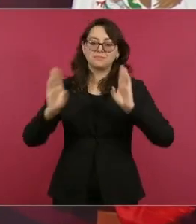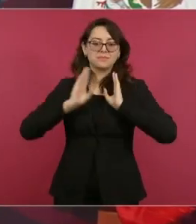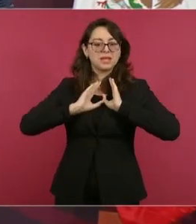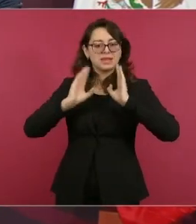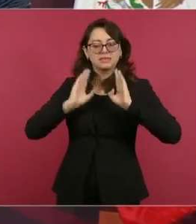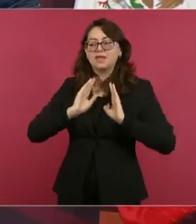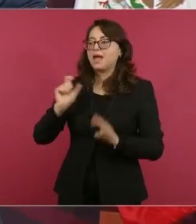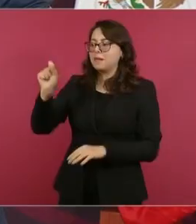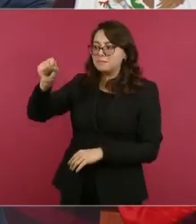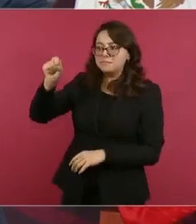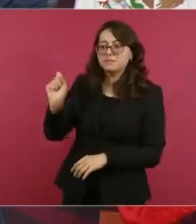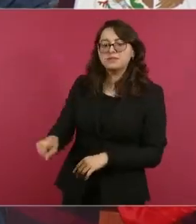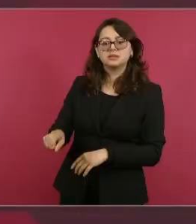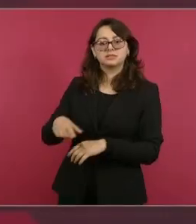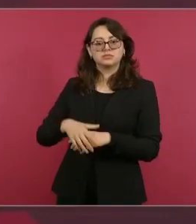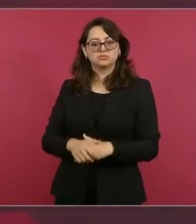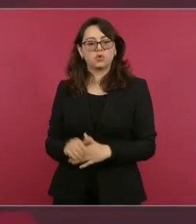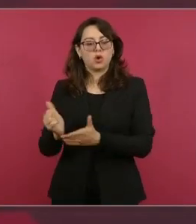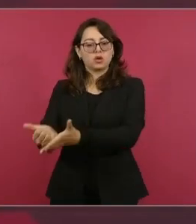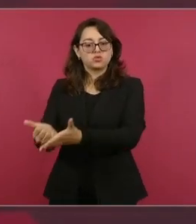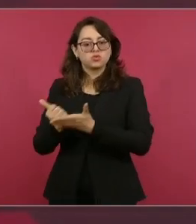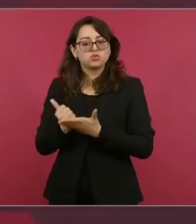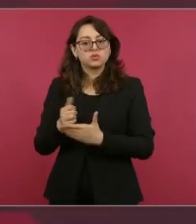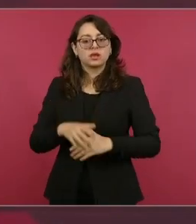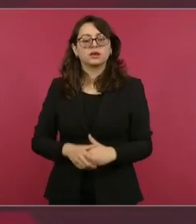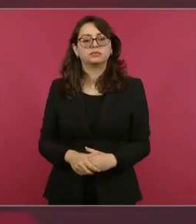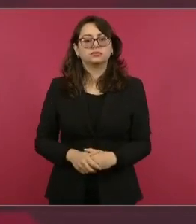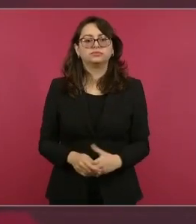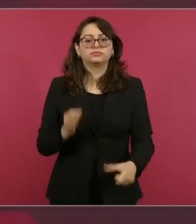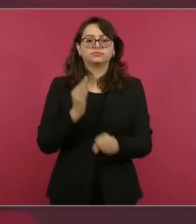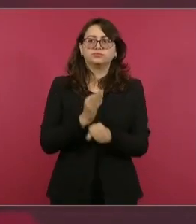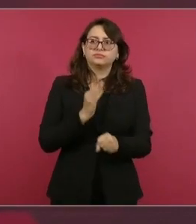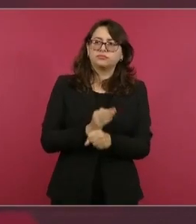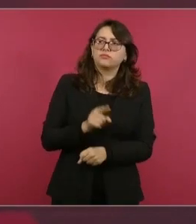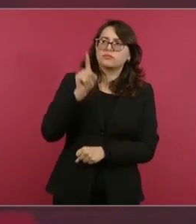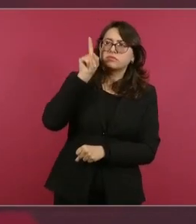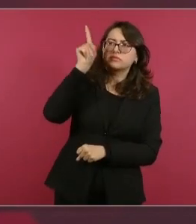¿Quiénes fueron a buscar a nuestros connacionales a Israel?